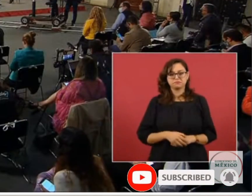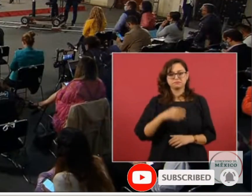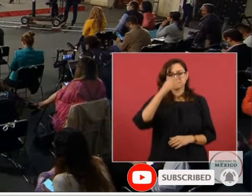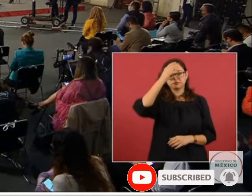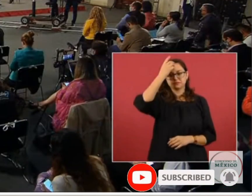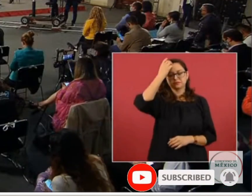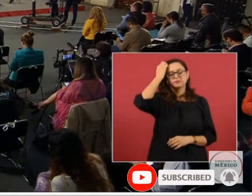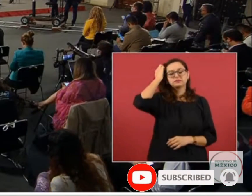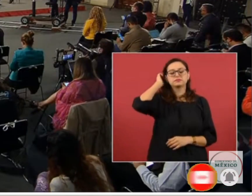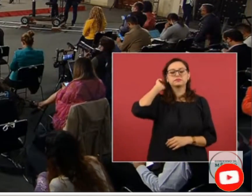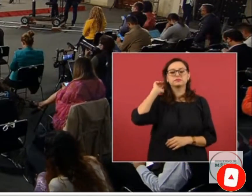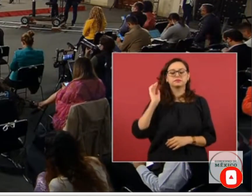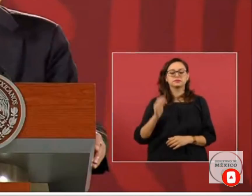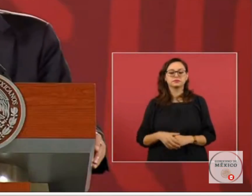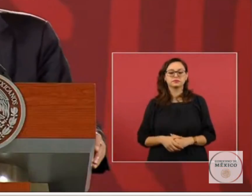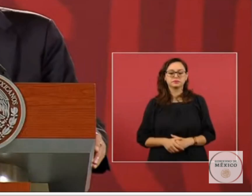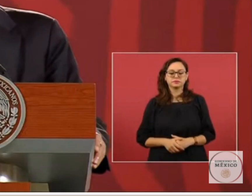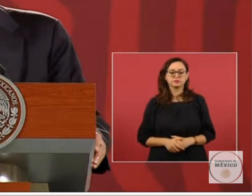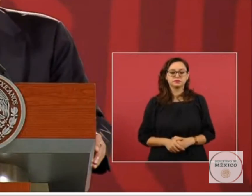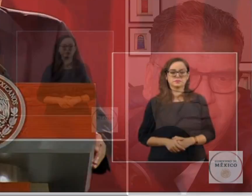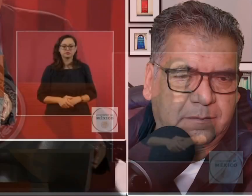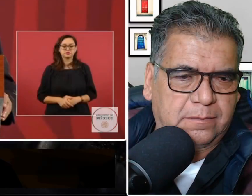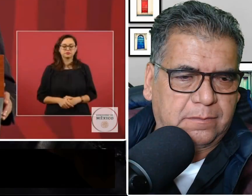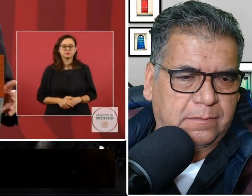¿Cuántas personas están involucradas completamente?